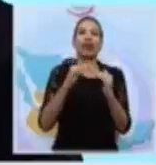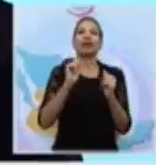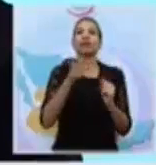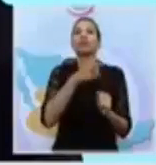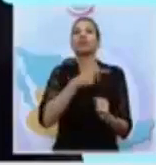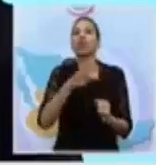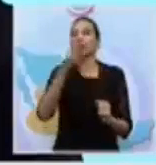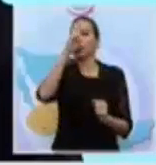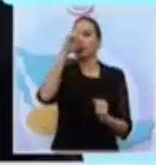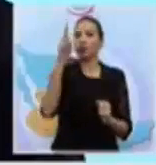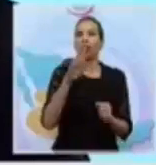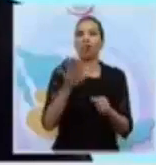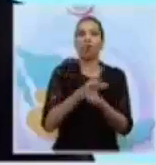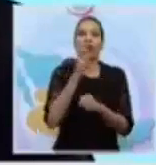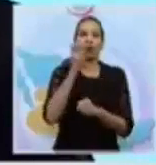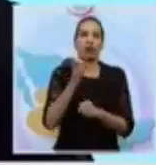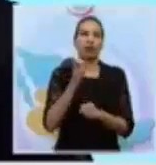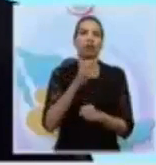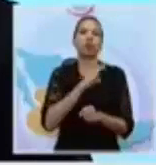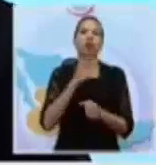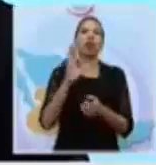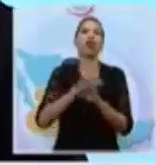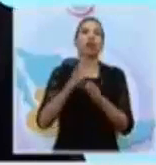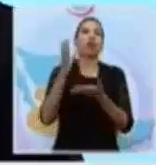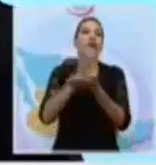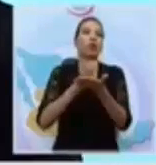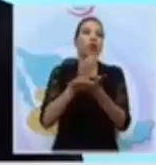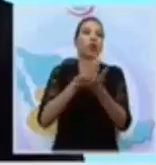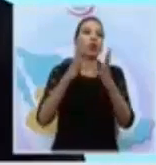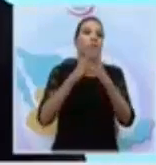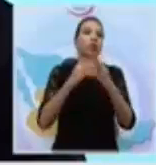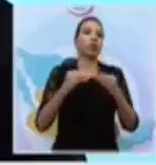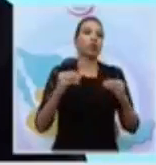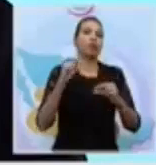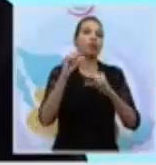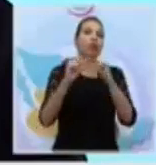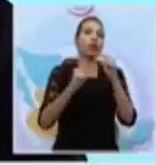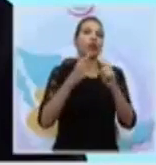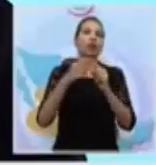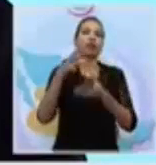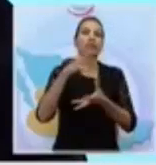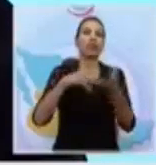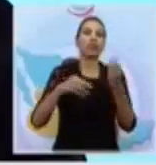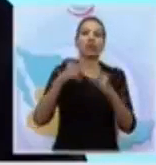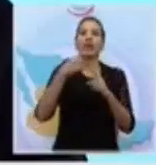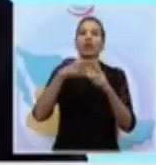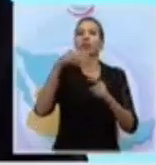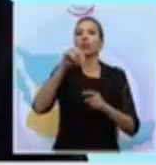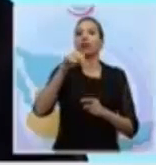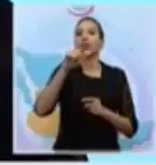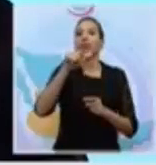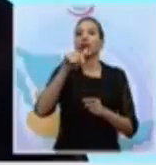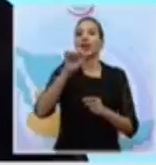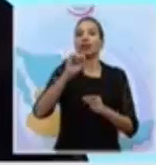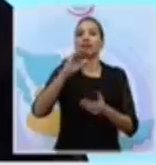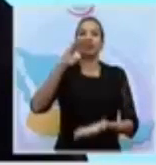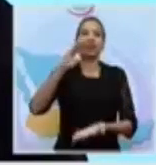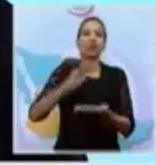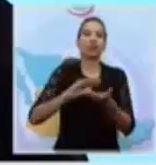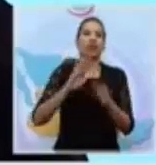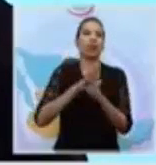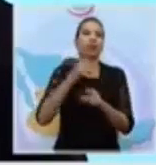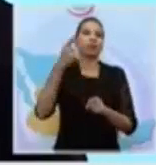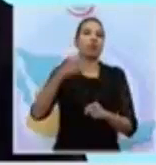empobrezcan para solo entonces curarlos, entre comillas, con transferencias minimalistas y